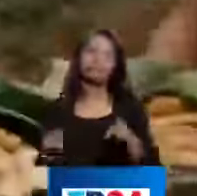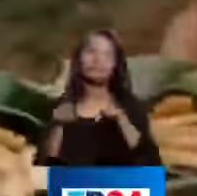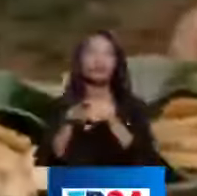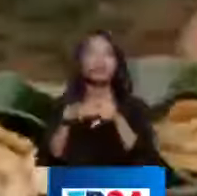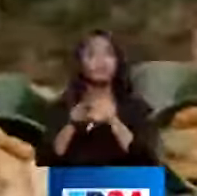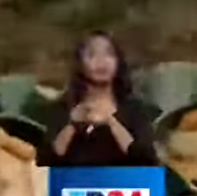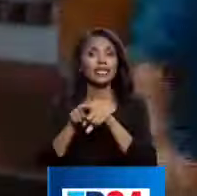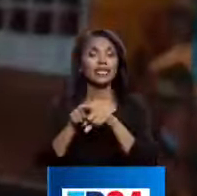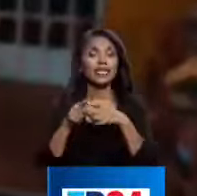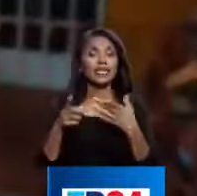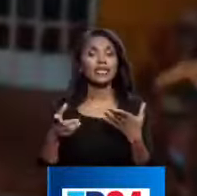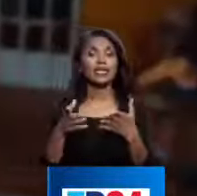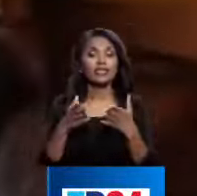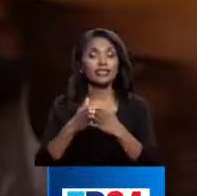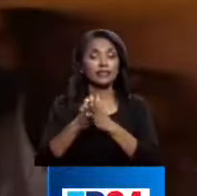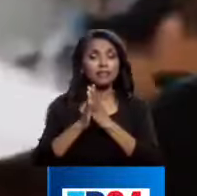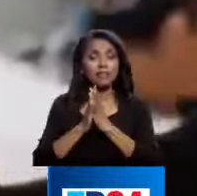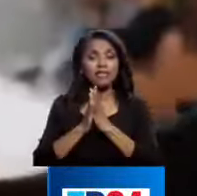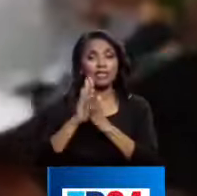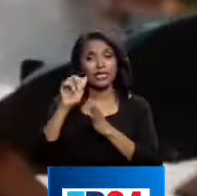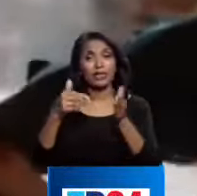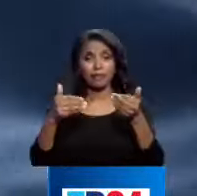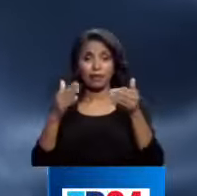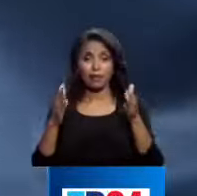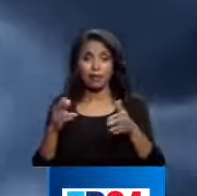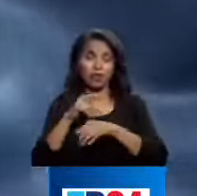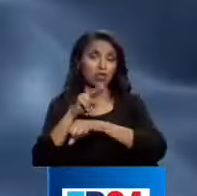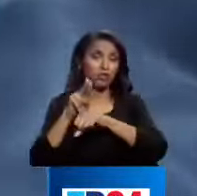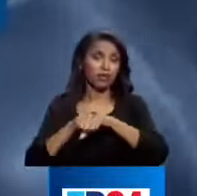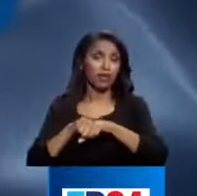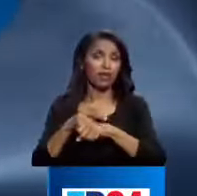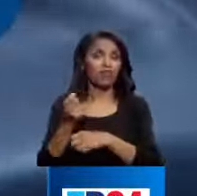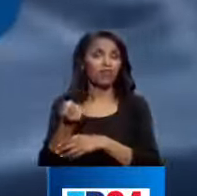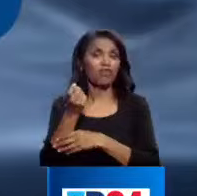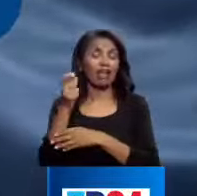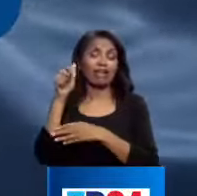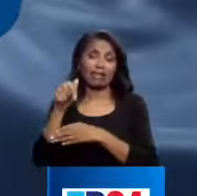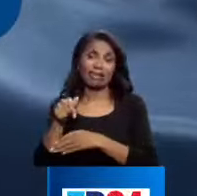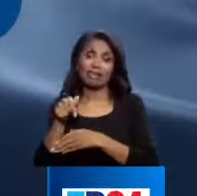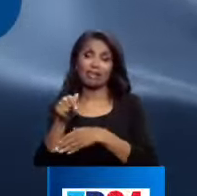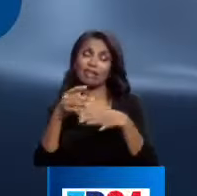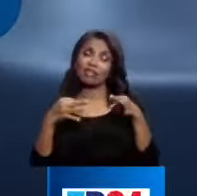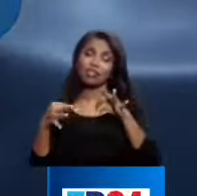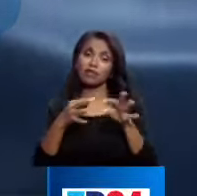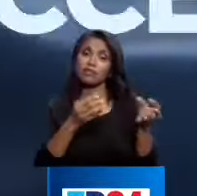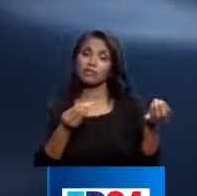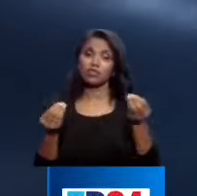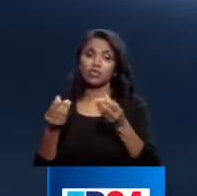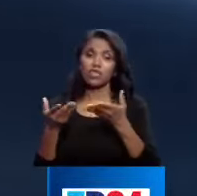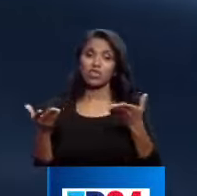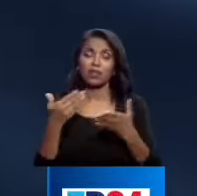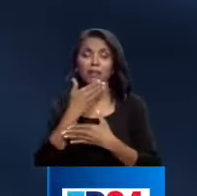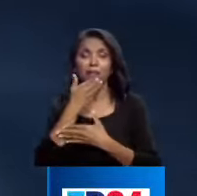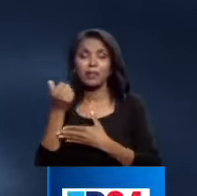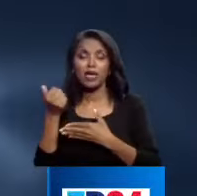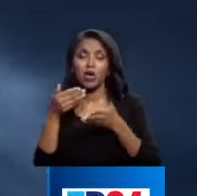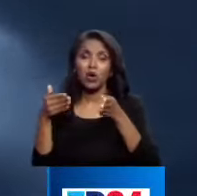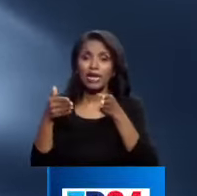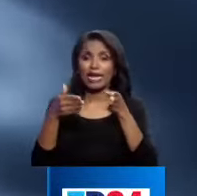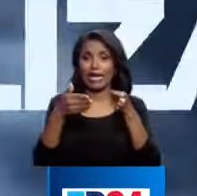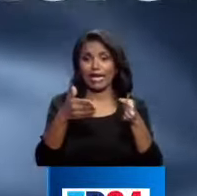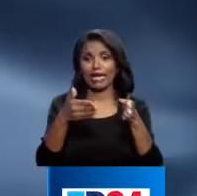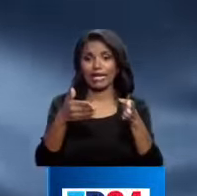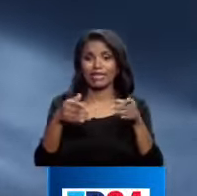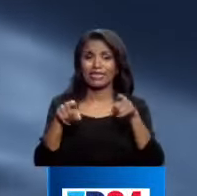mismas necesidades que pide a gritos el panameño común, la industria turística también reclama por mejores vías de